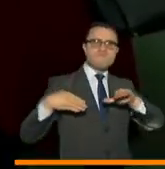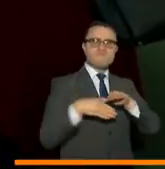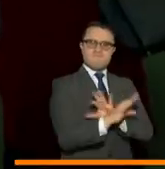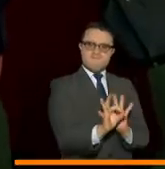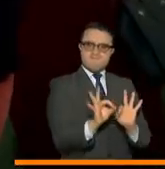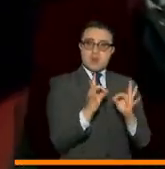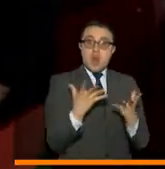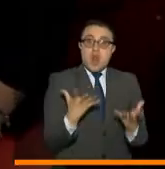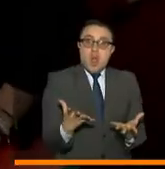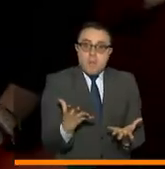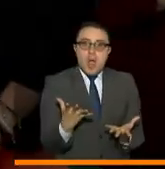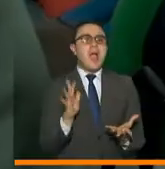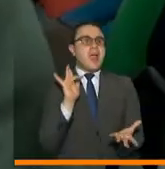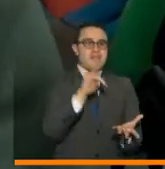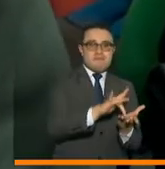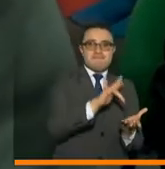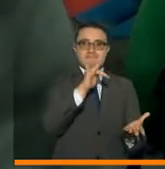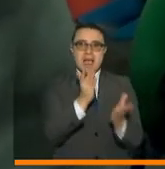alternancia.